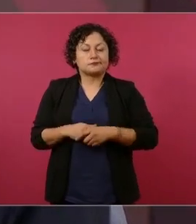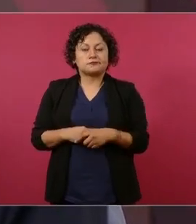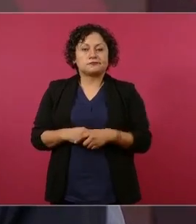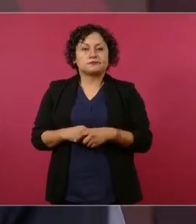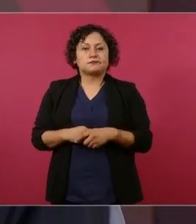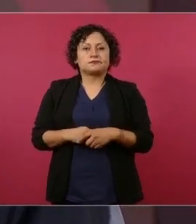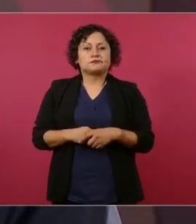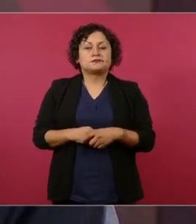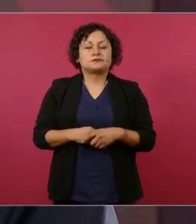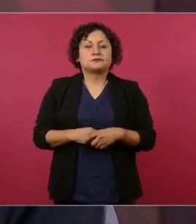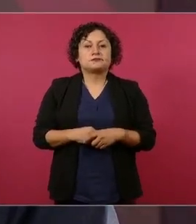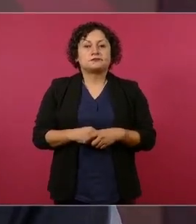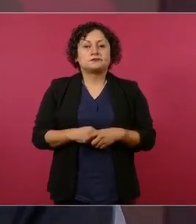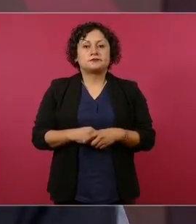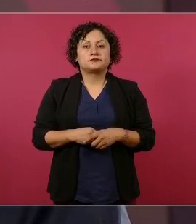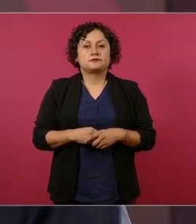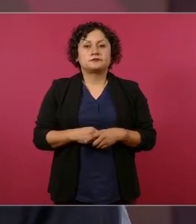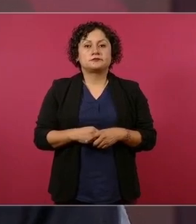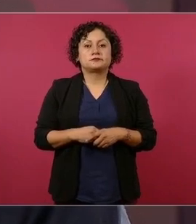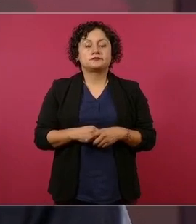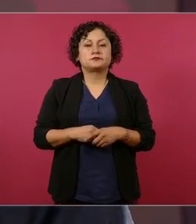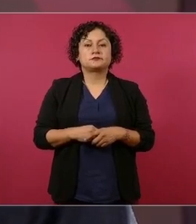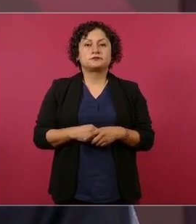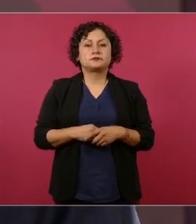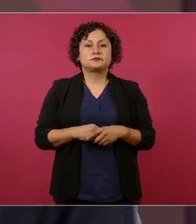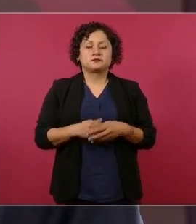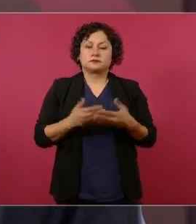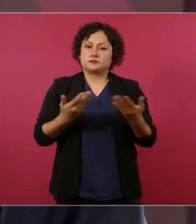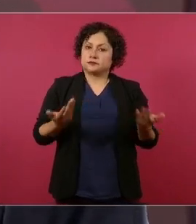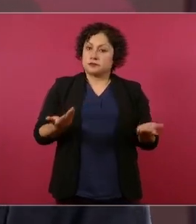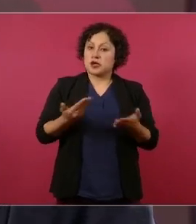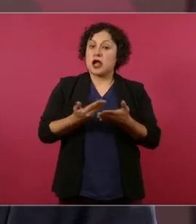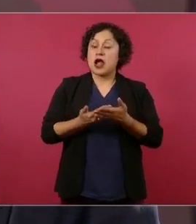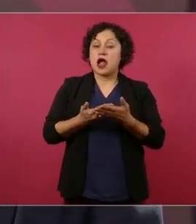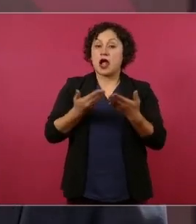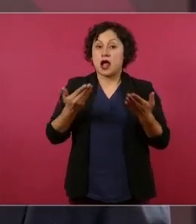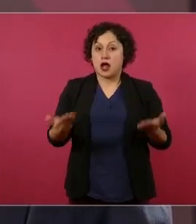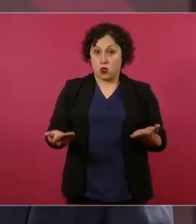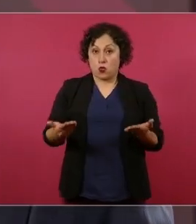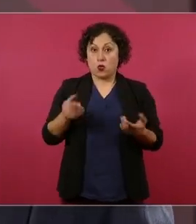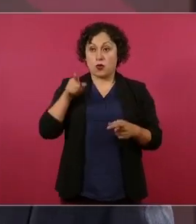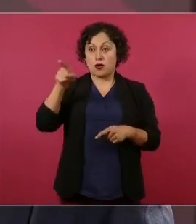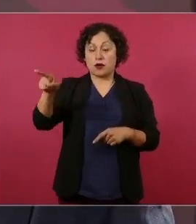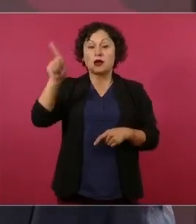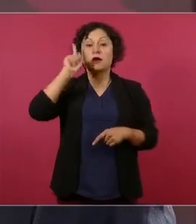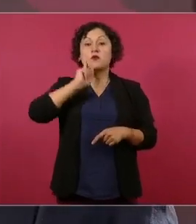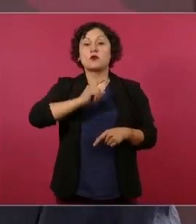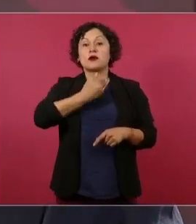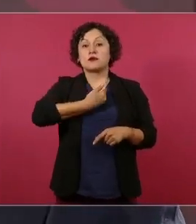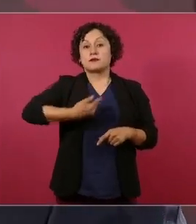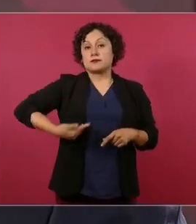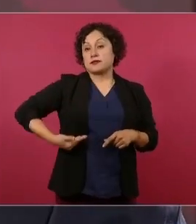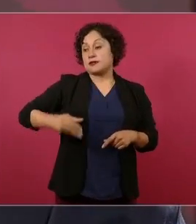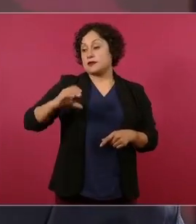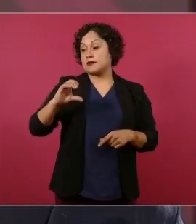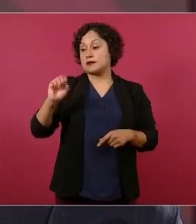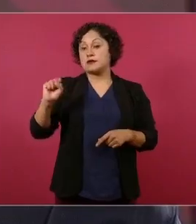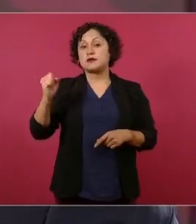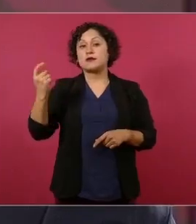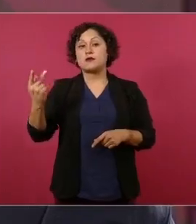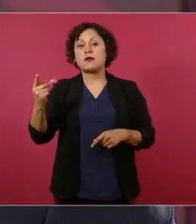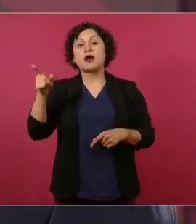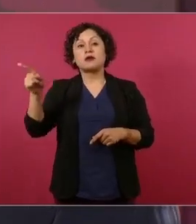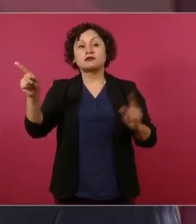y con Claudia han actuado de manera